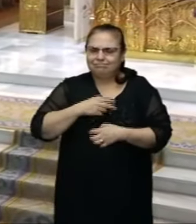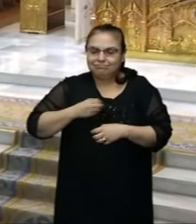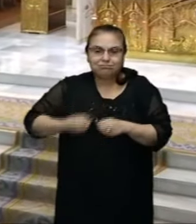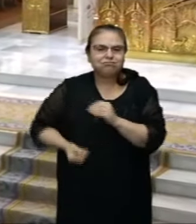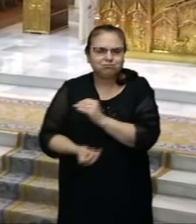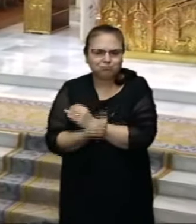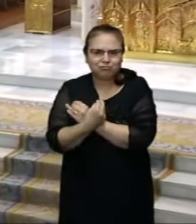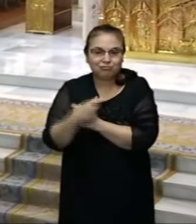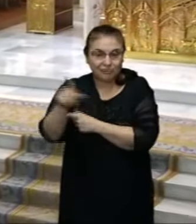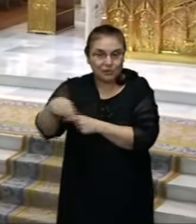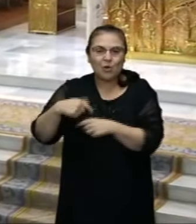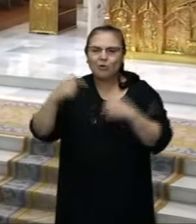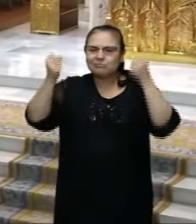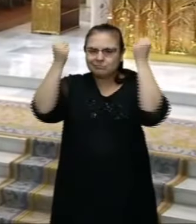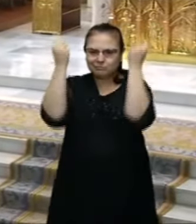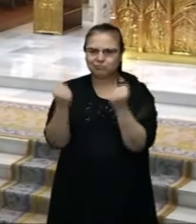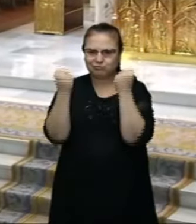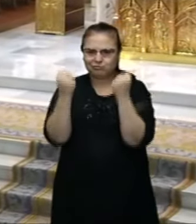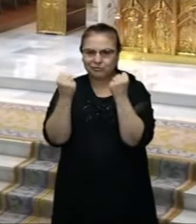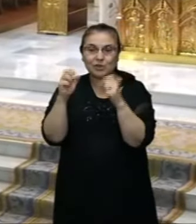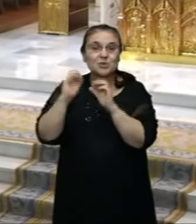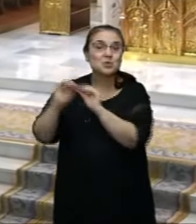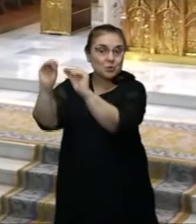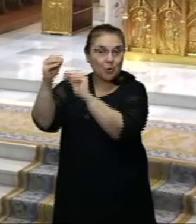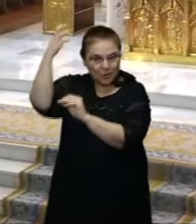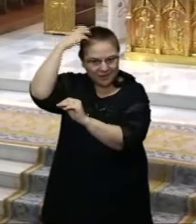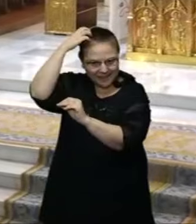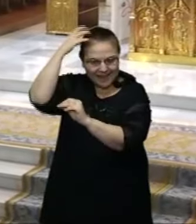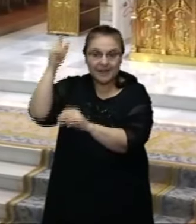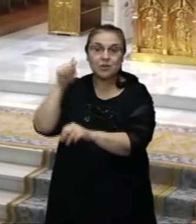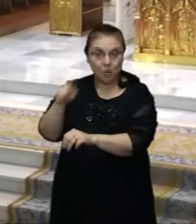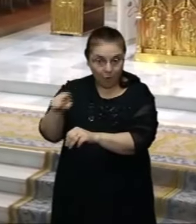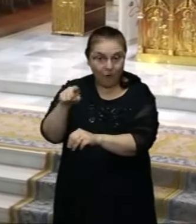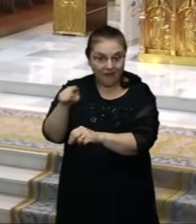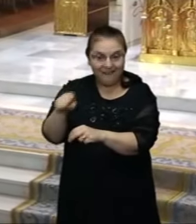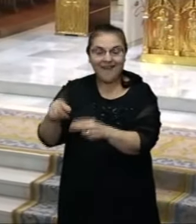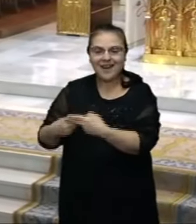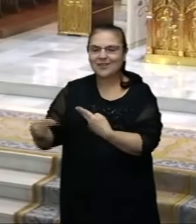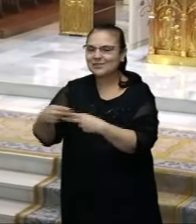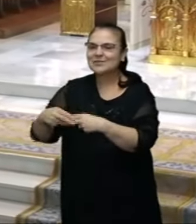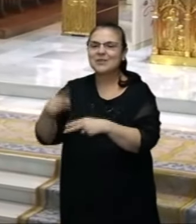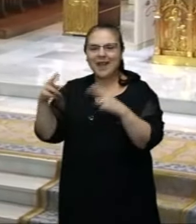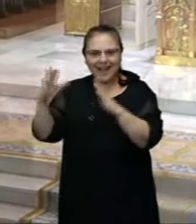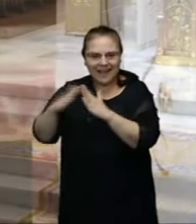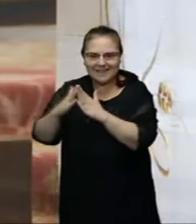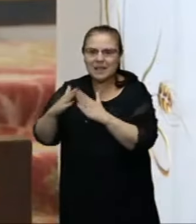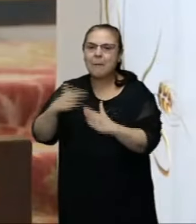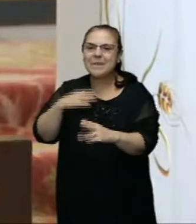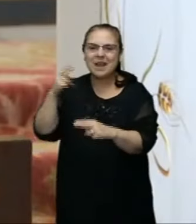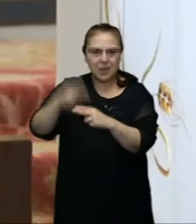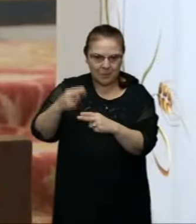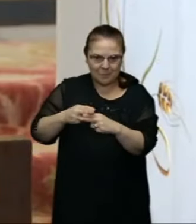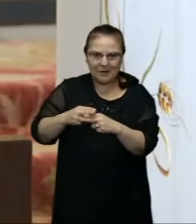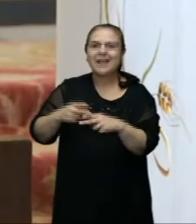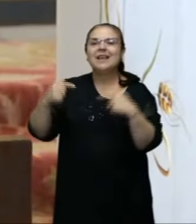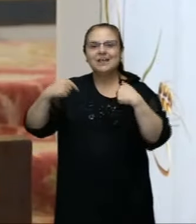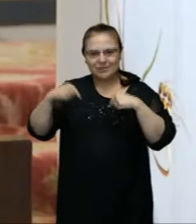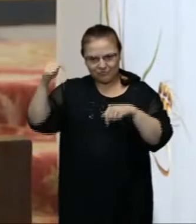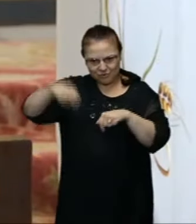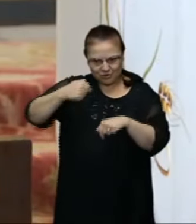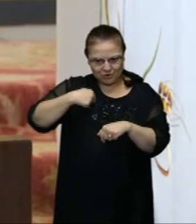le afirmaré su reino. Será él quien construya una casa a mi nombre, y